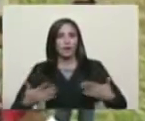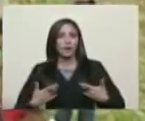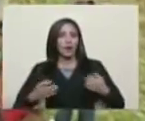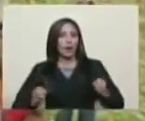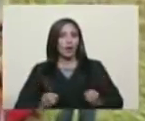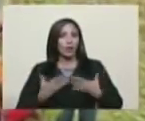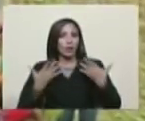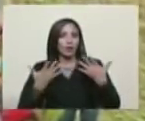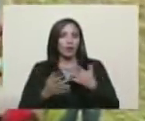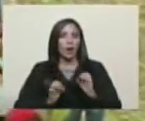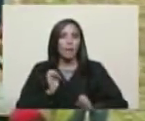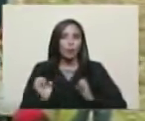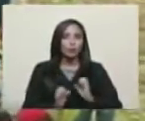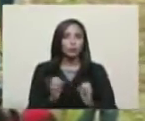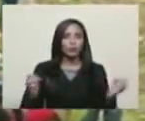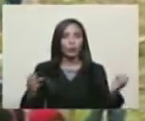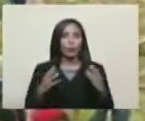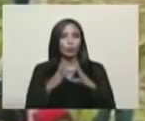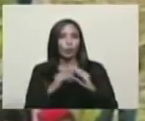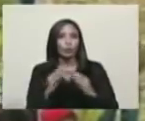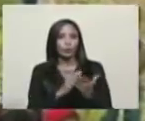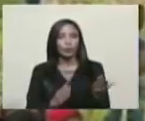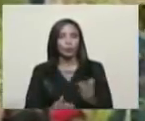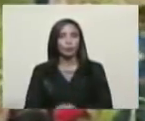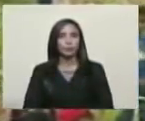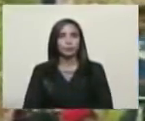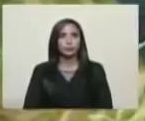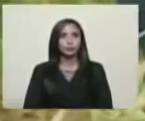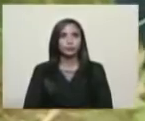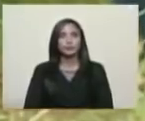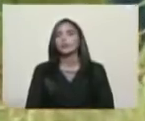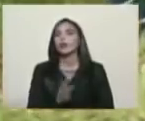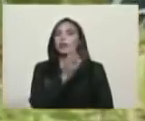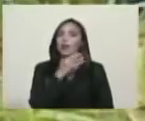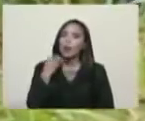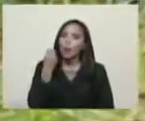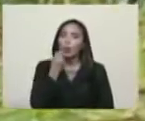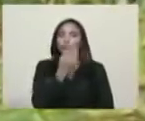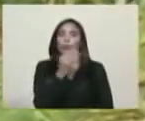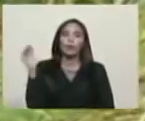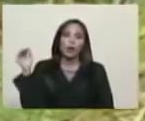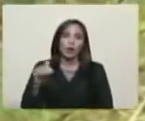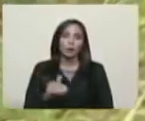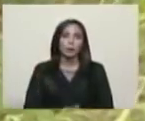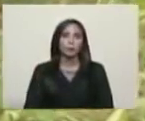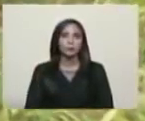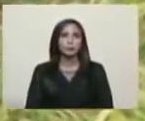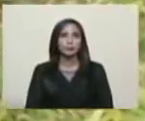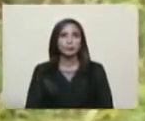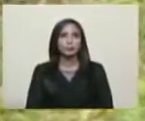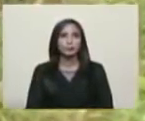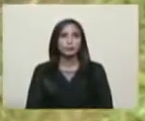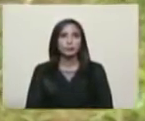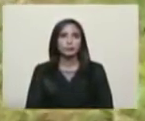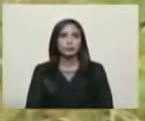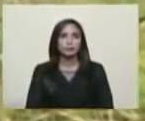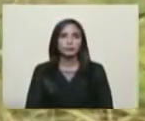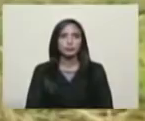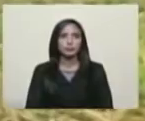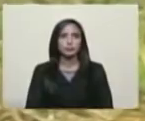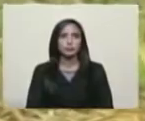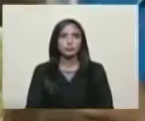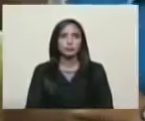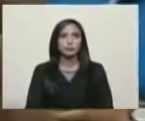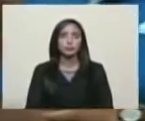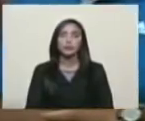esa motivación, de ese espíritu de cuerpo, porque tenemos que decir, de la juventud aragüeña. Alcalde. Sí, bueno, dándole